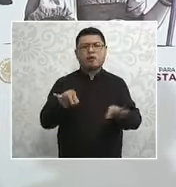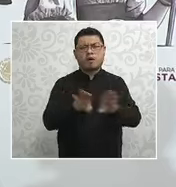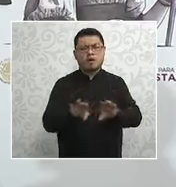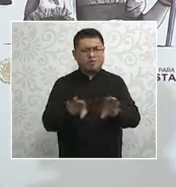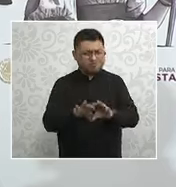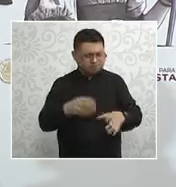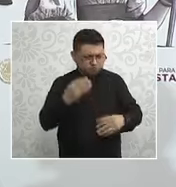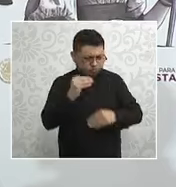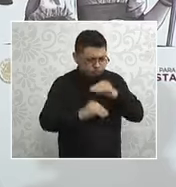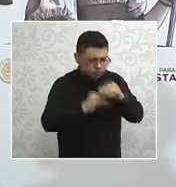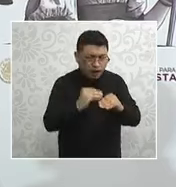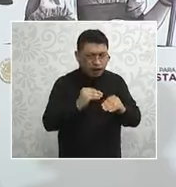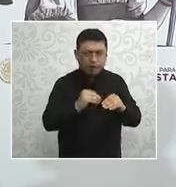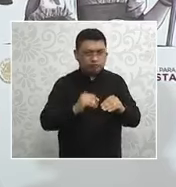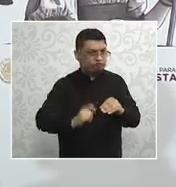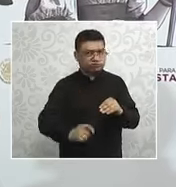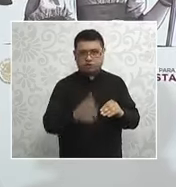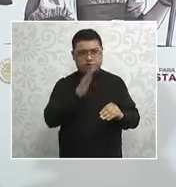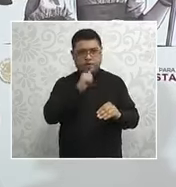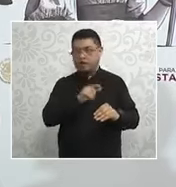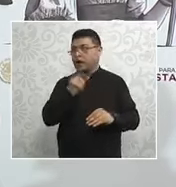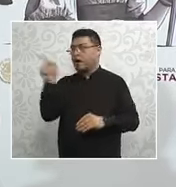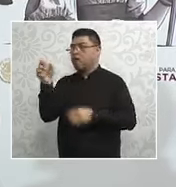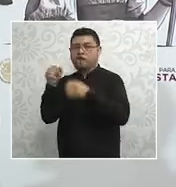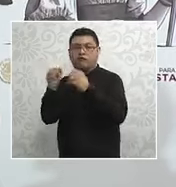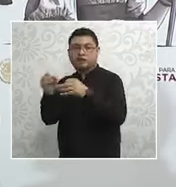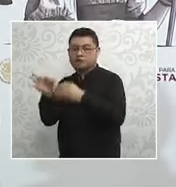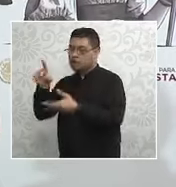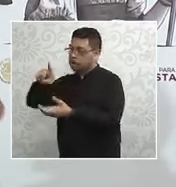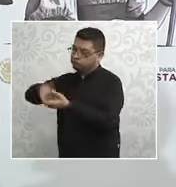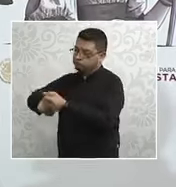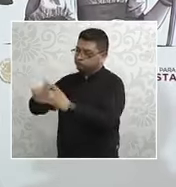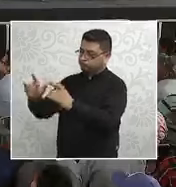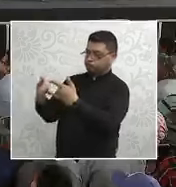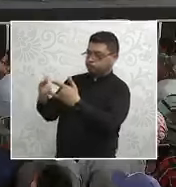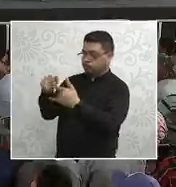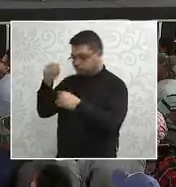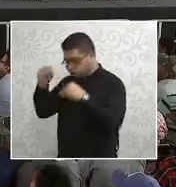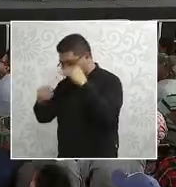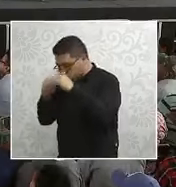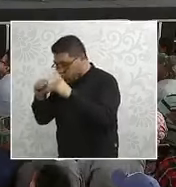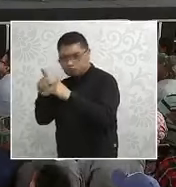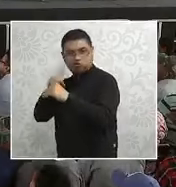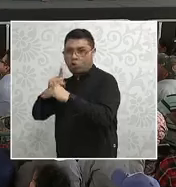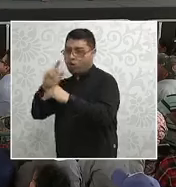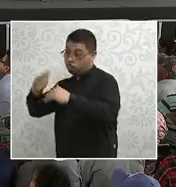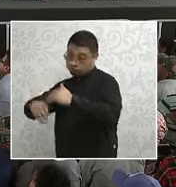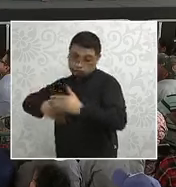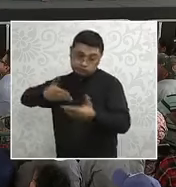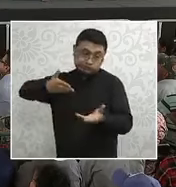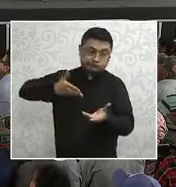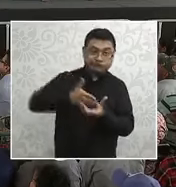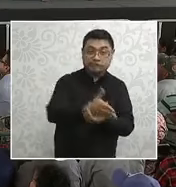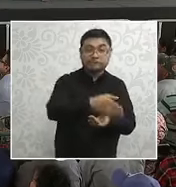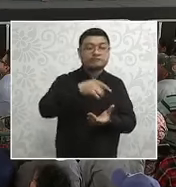desde el escritorio en nuestras oficinas por eso continuamos El ejemplo de nuestro